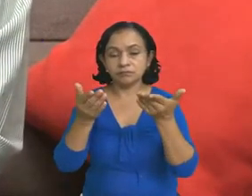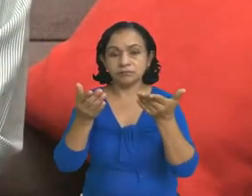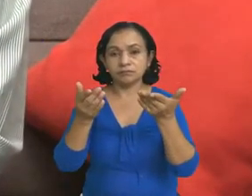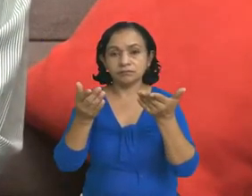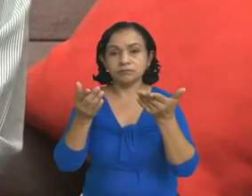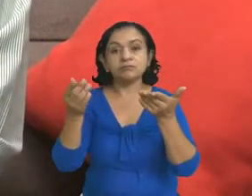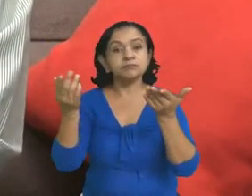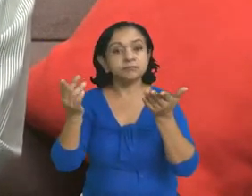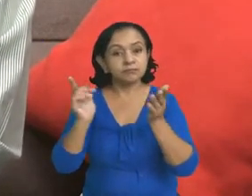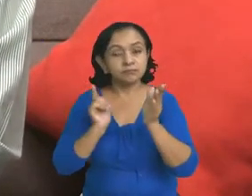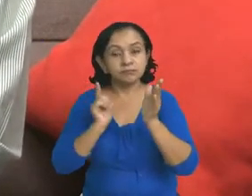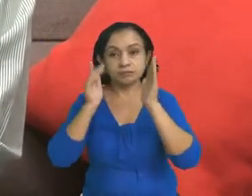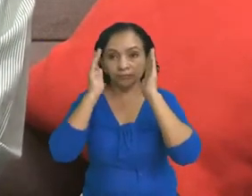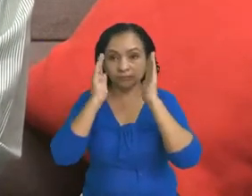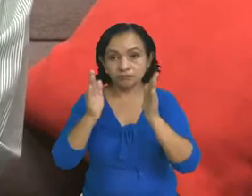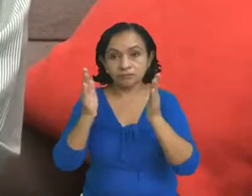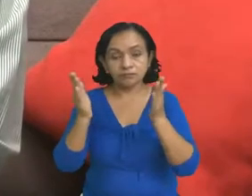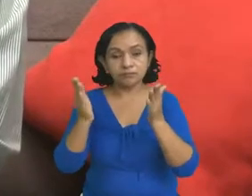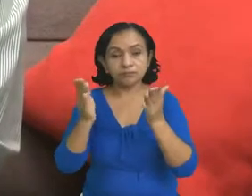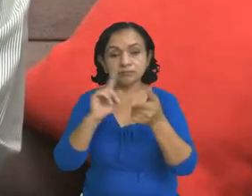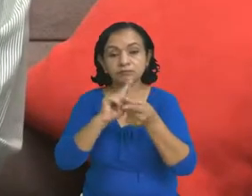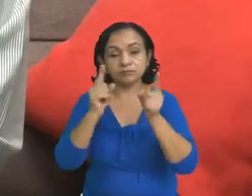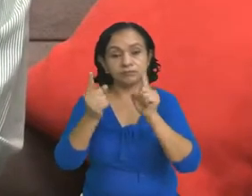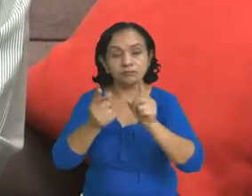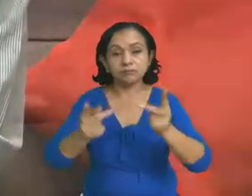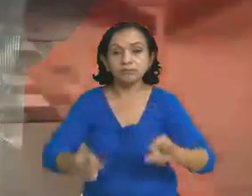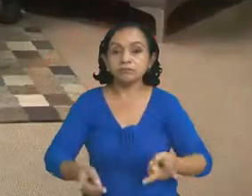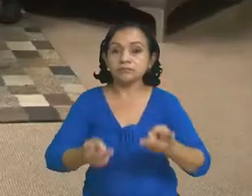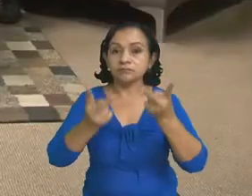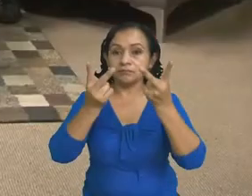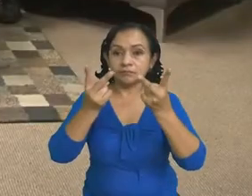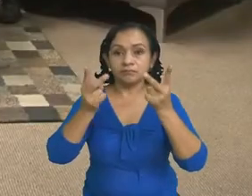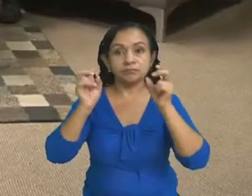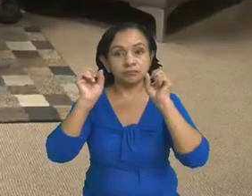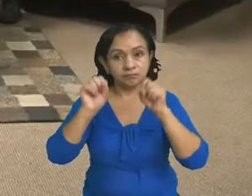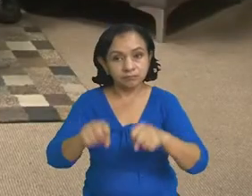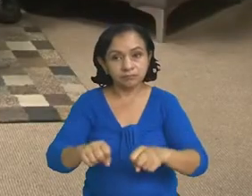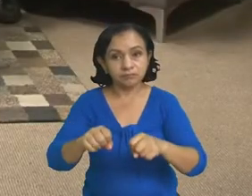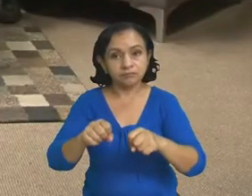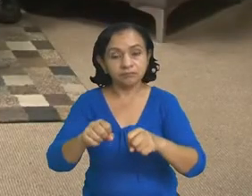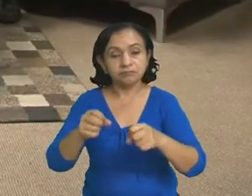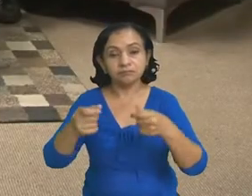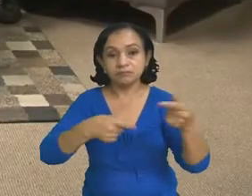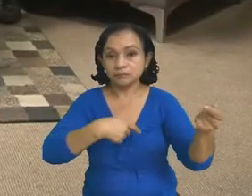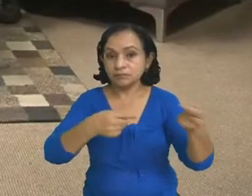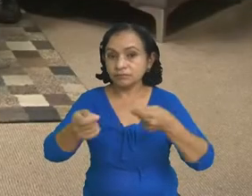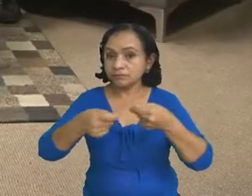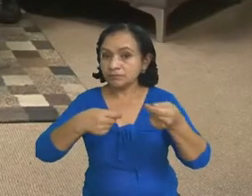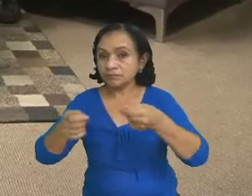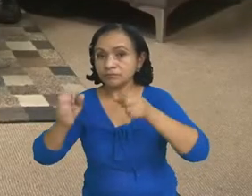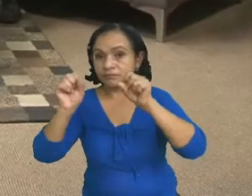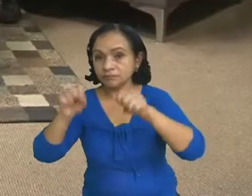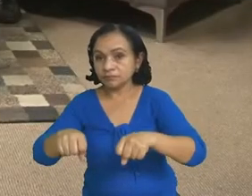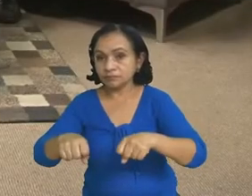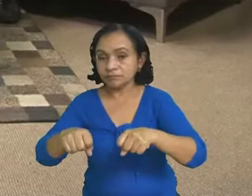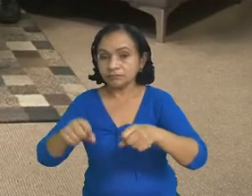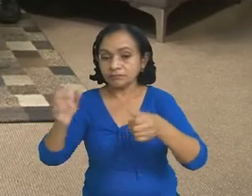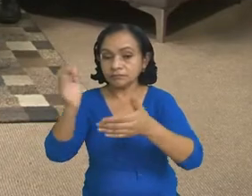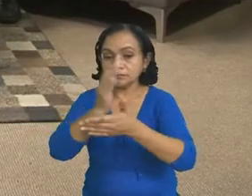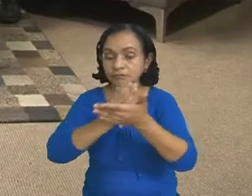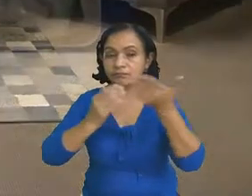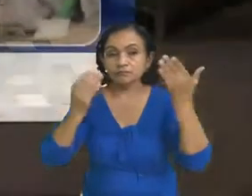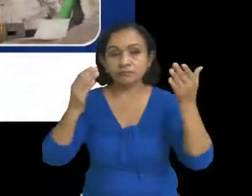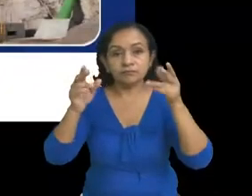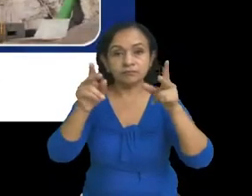cuando llega el servicio, ya su vida se transforma, ya pueden implementar negocios, claro. Pueden poner, hay casos, digamos,